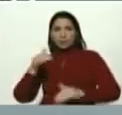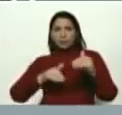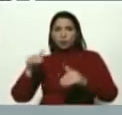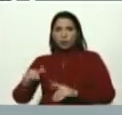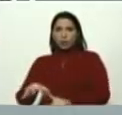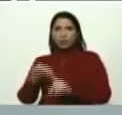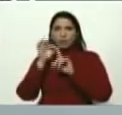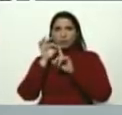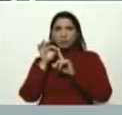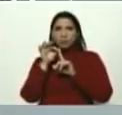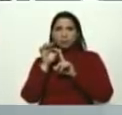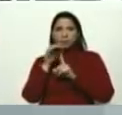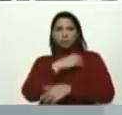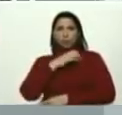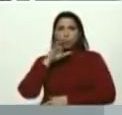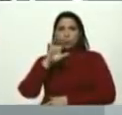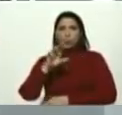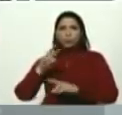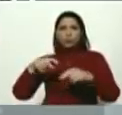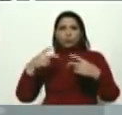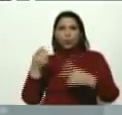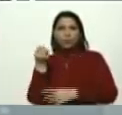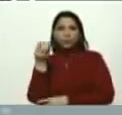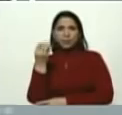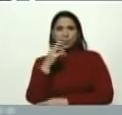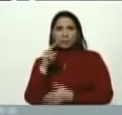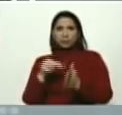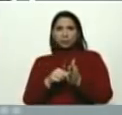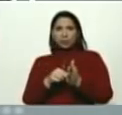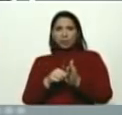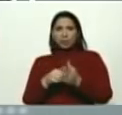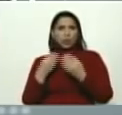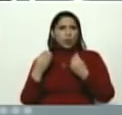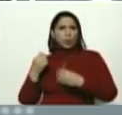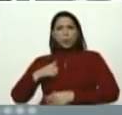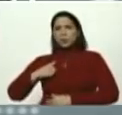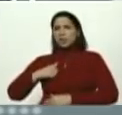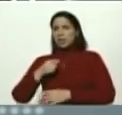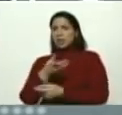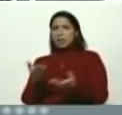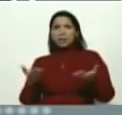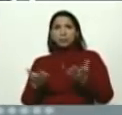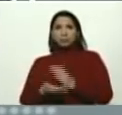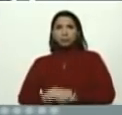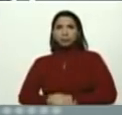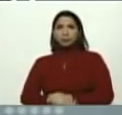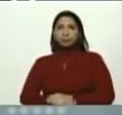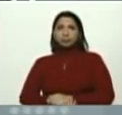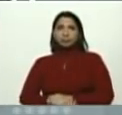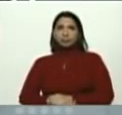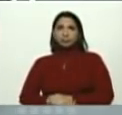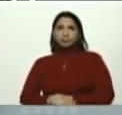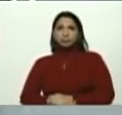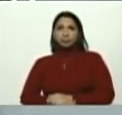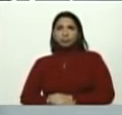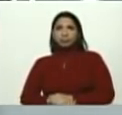elegir soberanamente una nueva Asamblea Nacional como usted quiera, como usted guste.